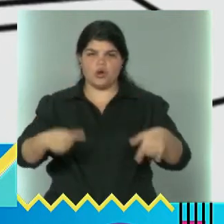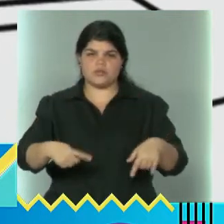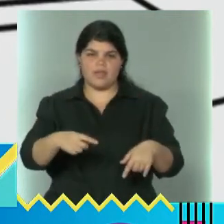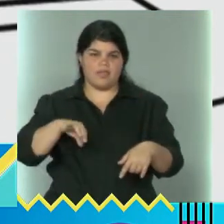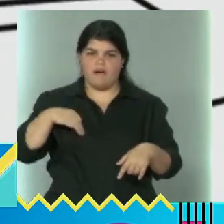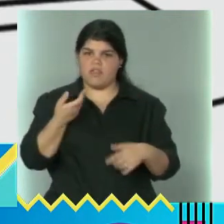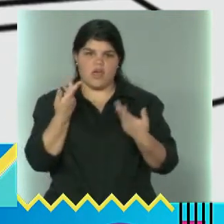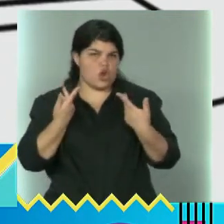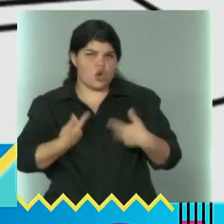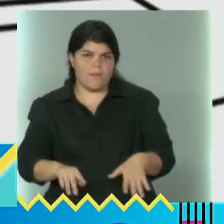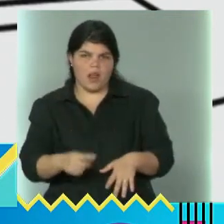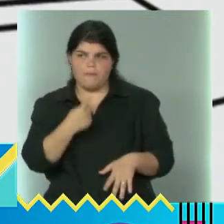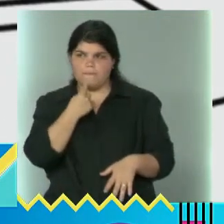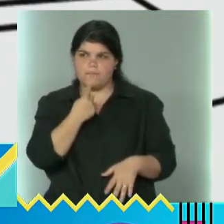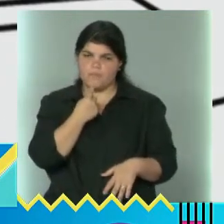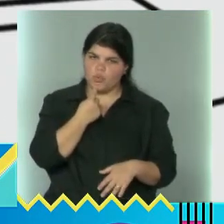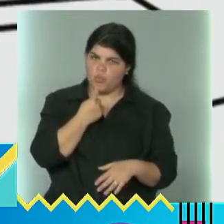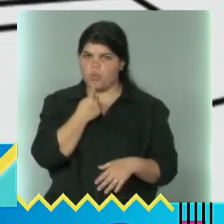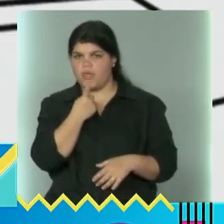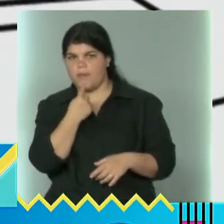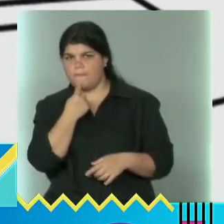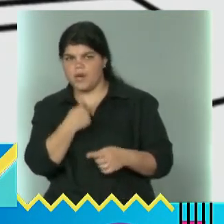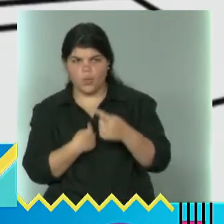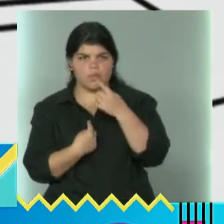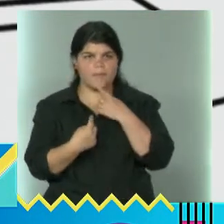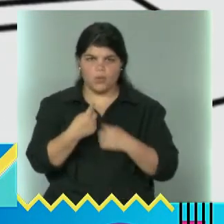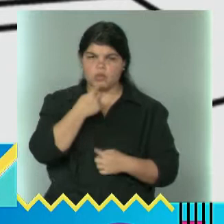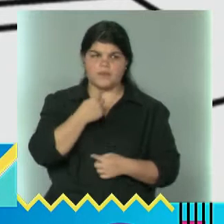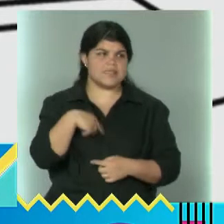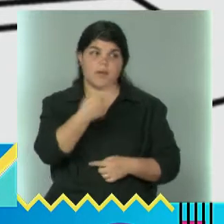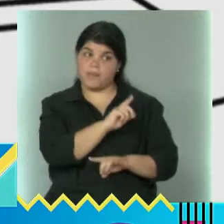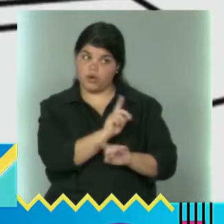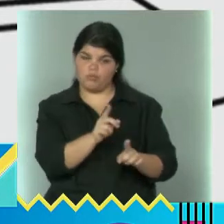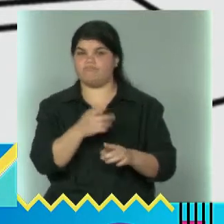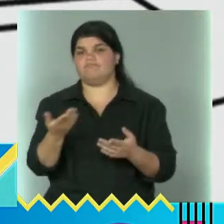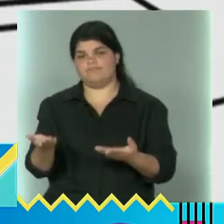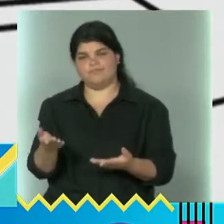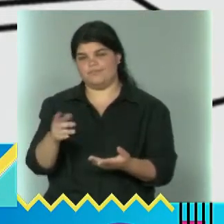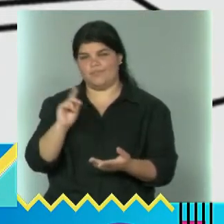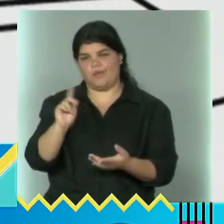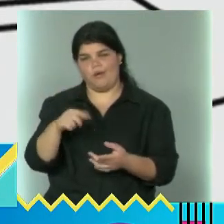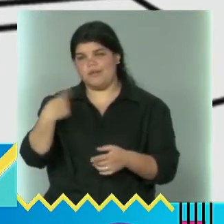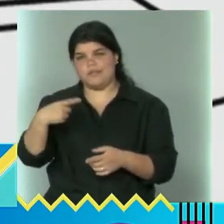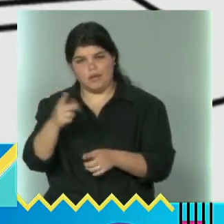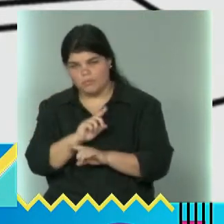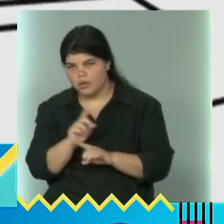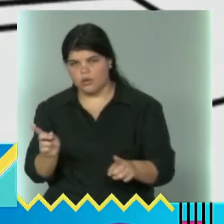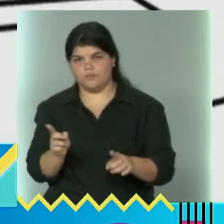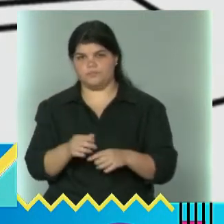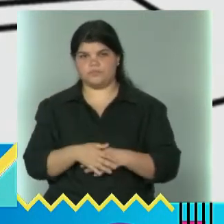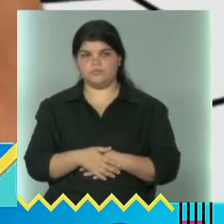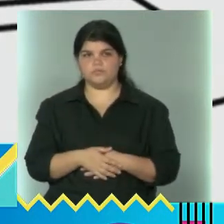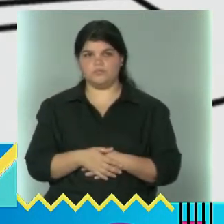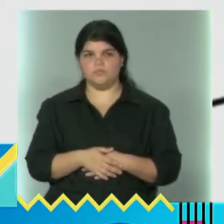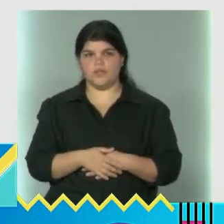lleva cualquier otra profesión. Pero no siempre. No siempre. Y por el otro lado, aportando un poco a lo que